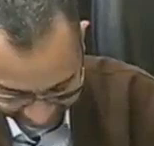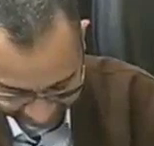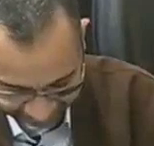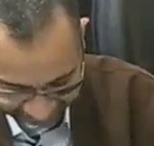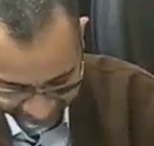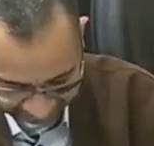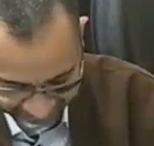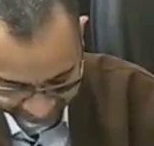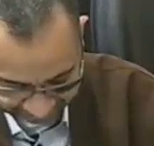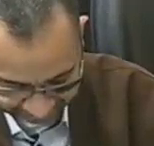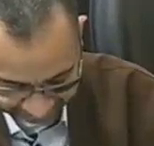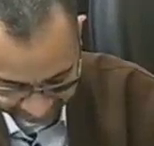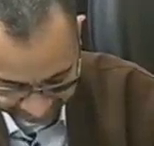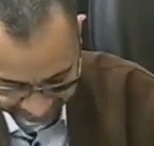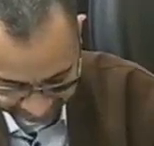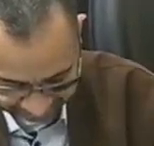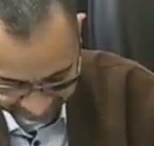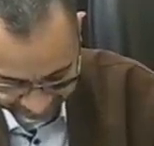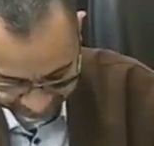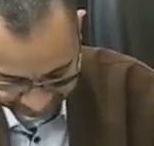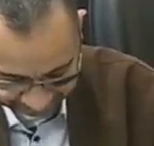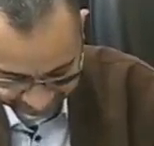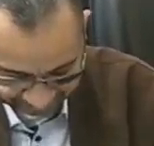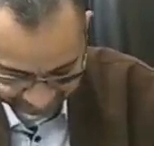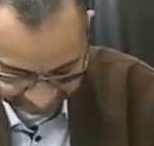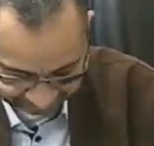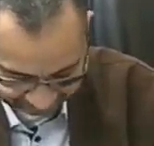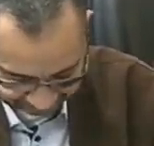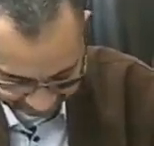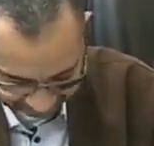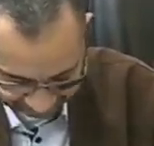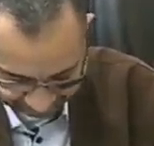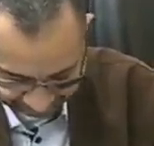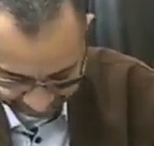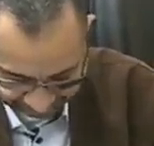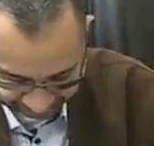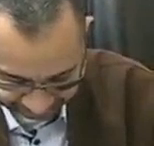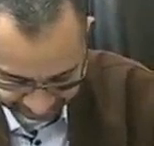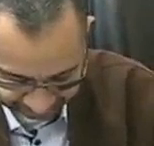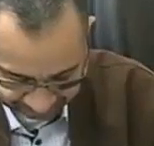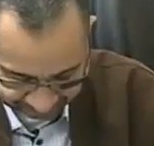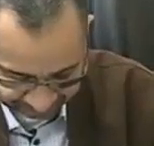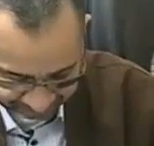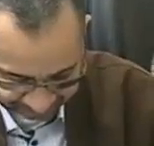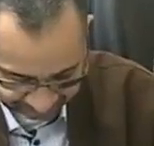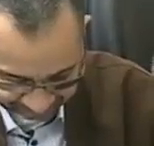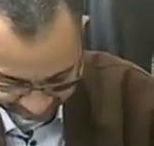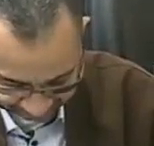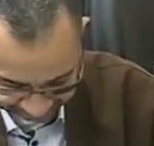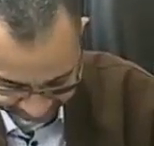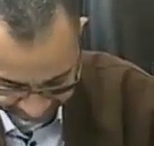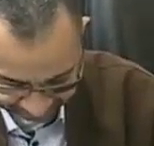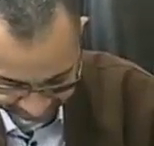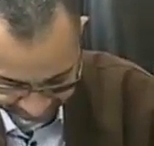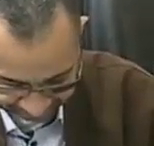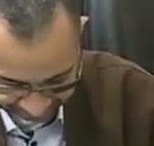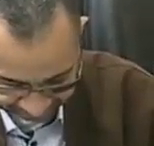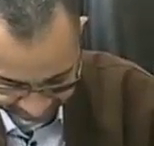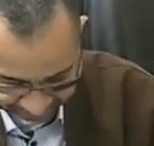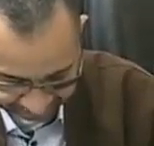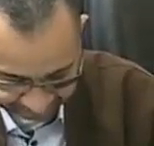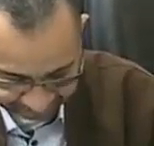celebró las elecciones de la Asamblea Nacional del Poder Popular.